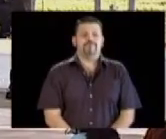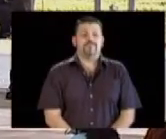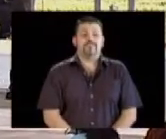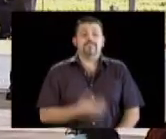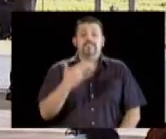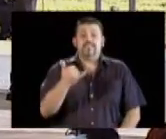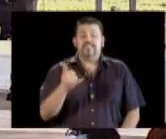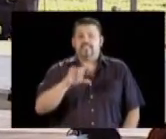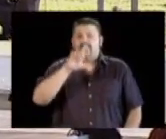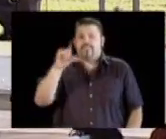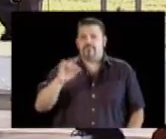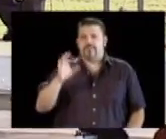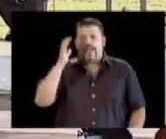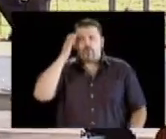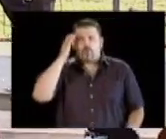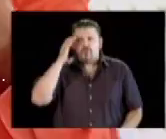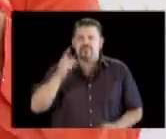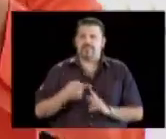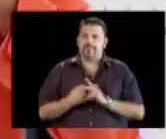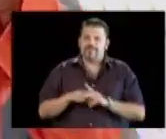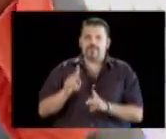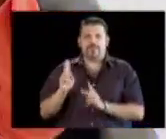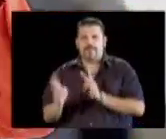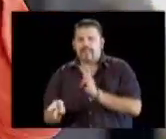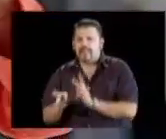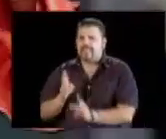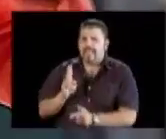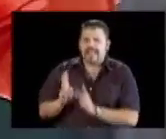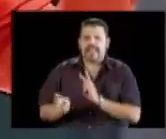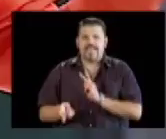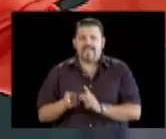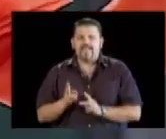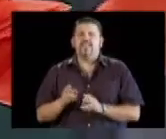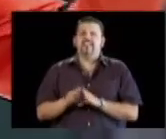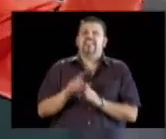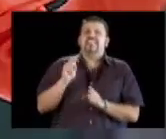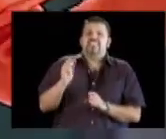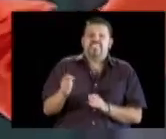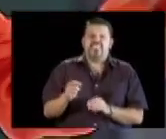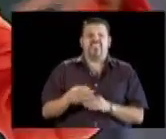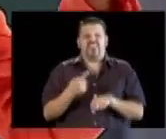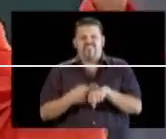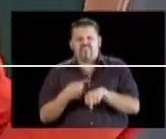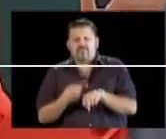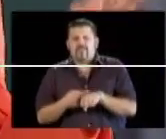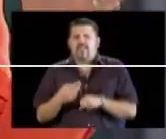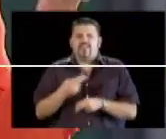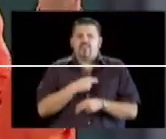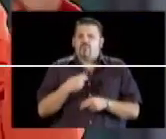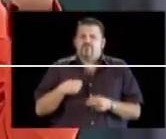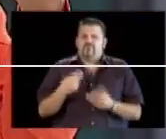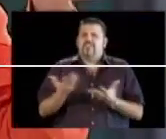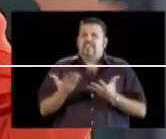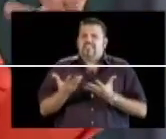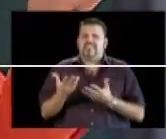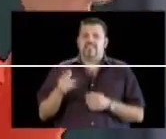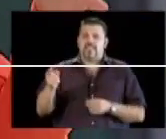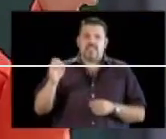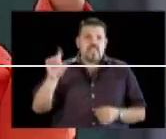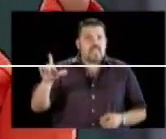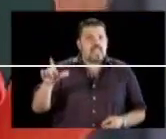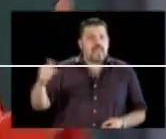Y después de conocerlo, obviamente, pues empezamos a platicar de la comunidad, de lo que estaba haciendo. Me habla